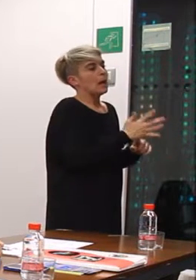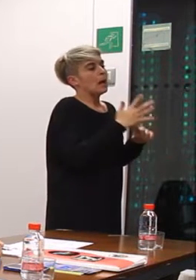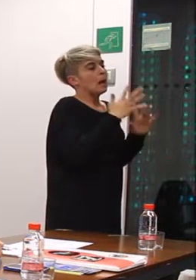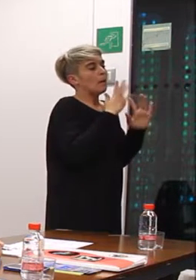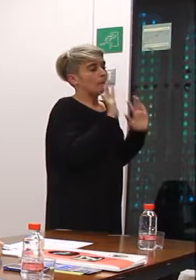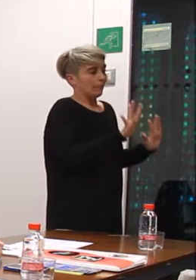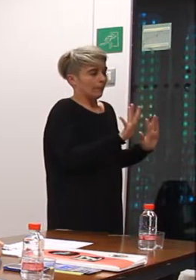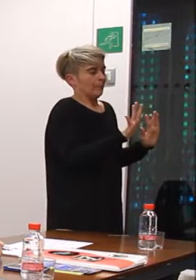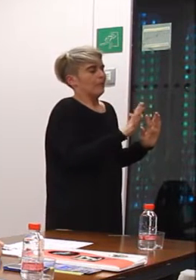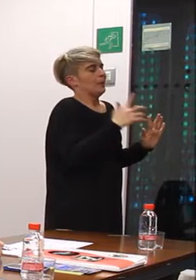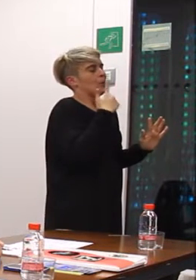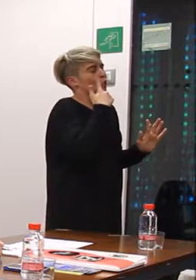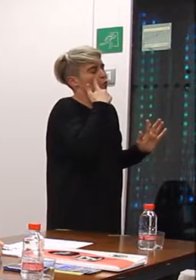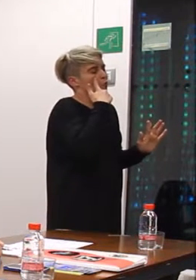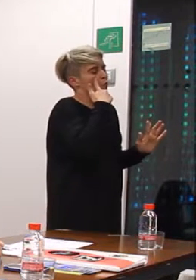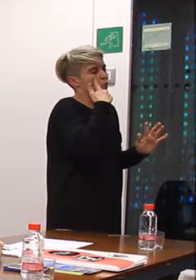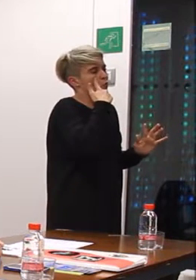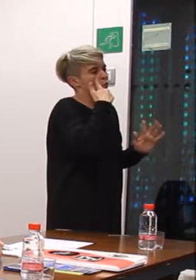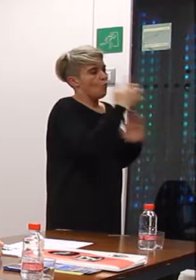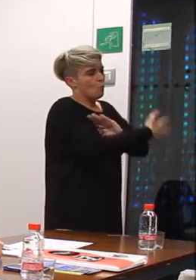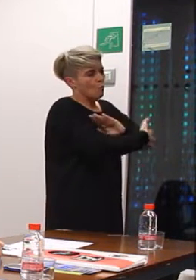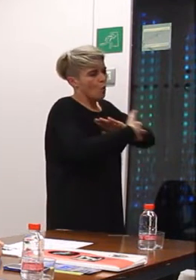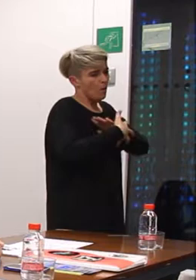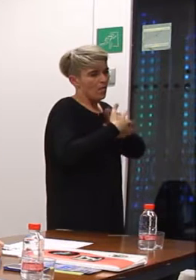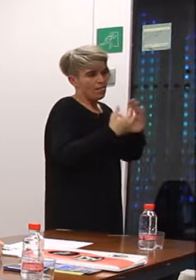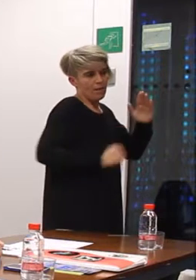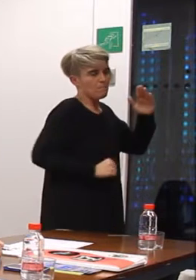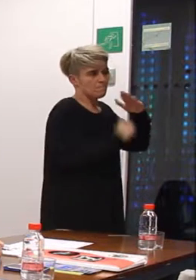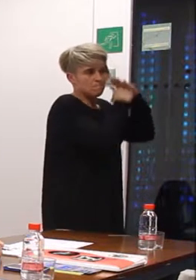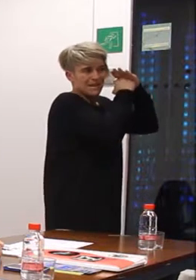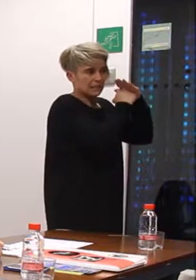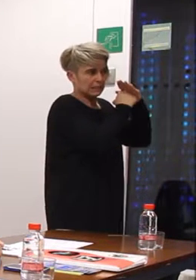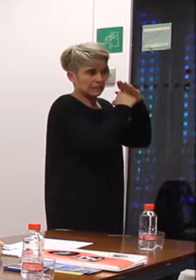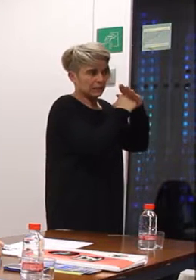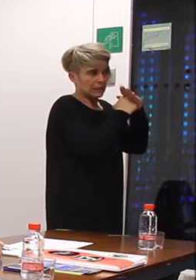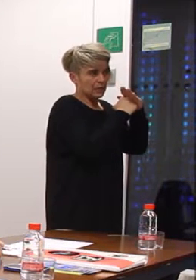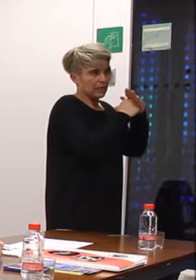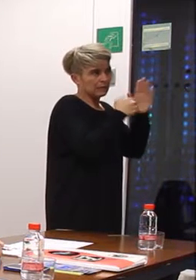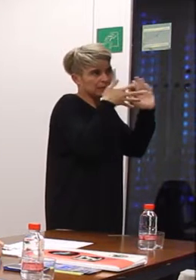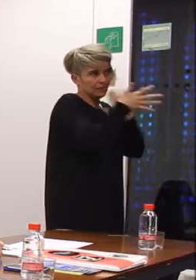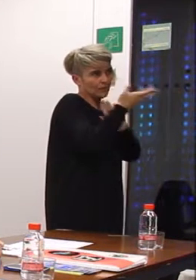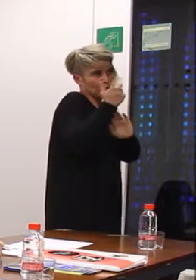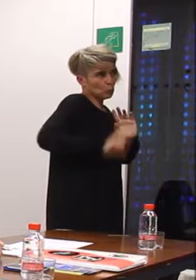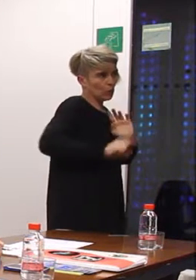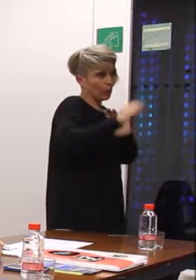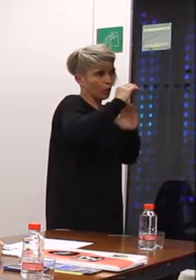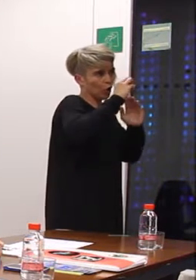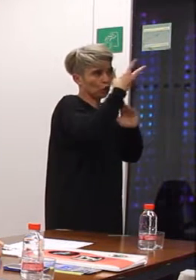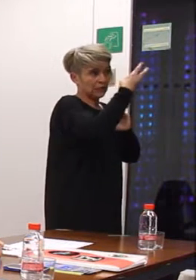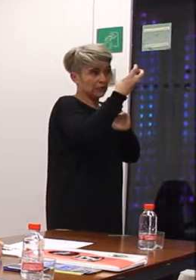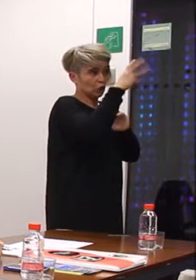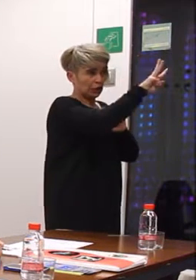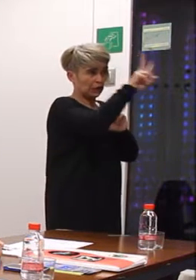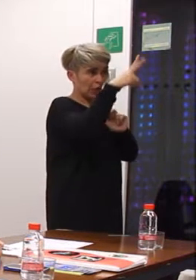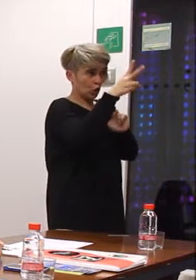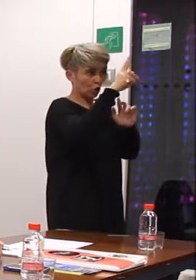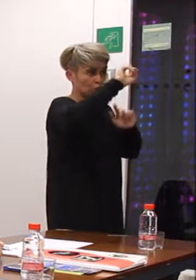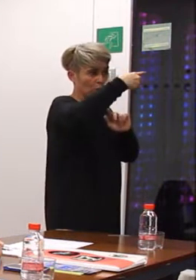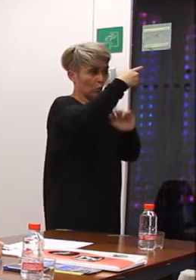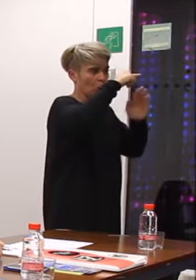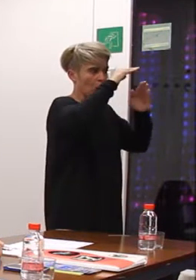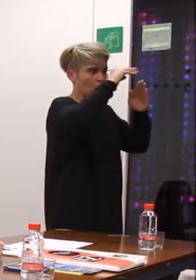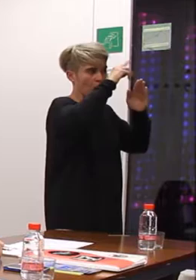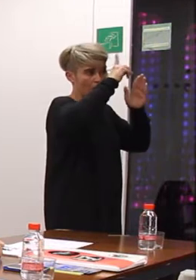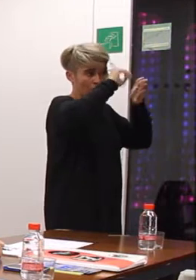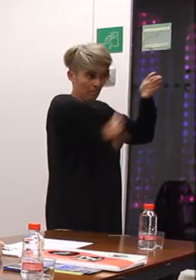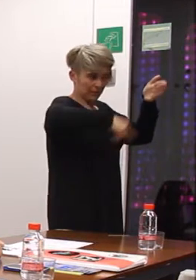severa, es decir, las personas que peor lo están pasando, las que cobran menos de 333 euros al mes, esas personas están,